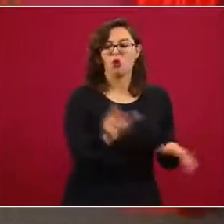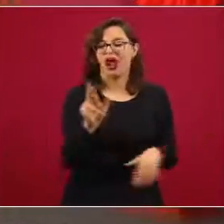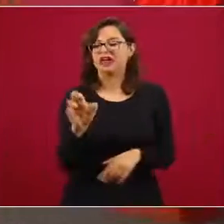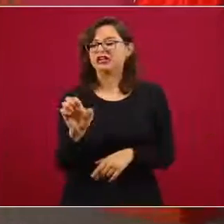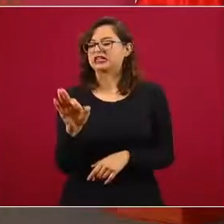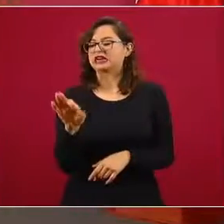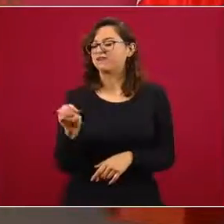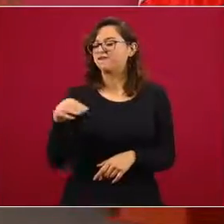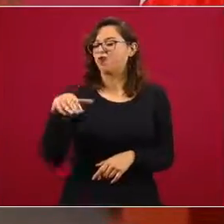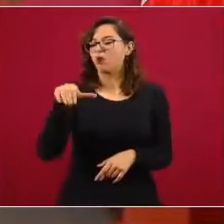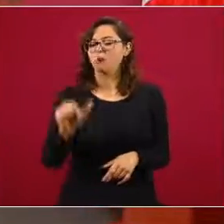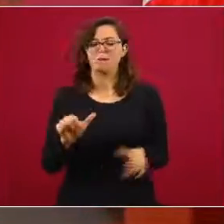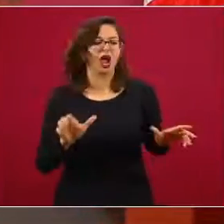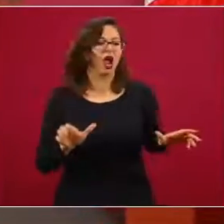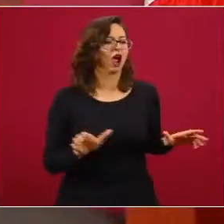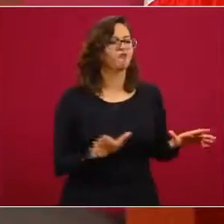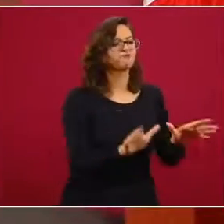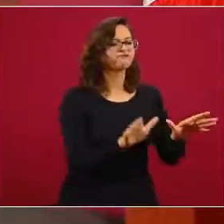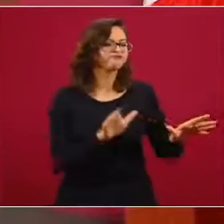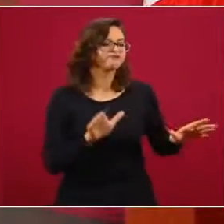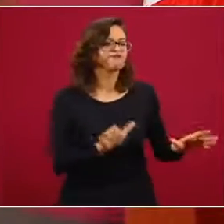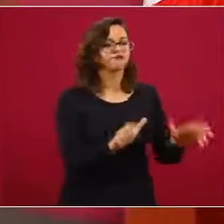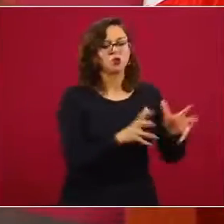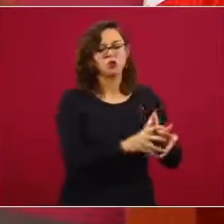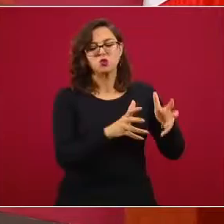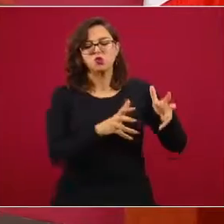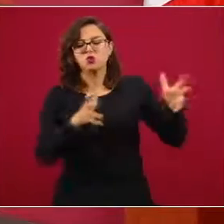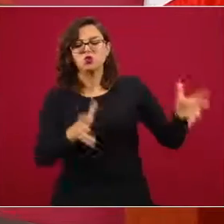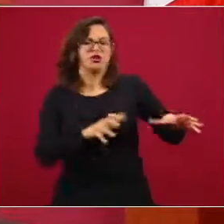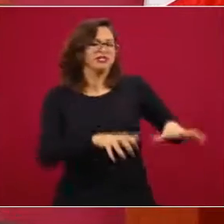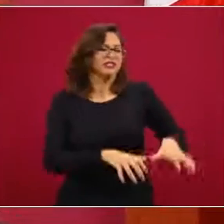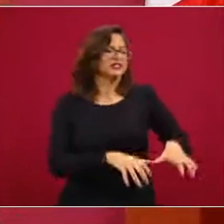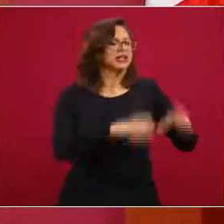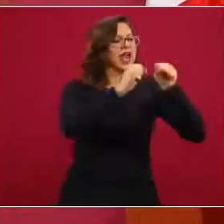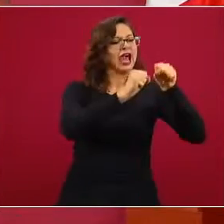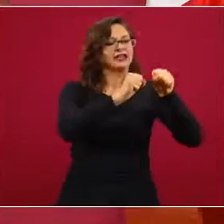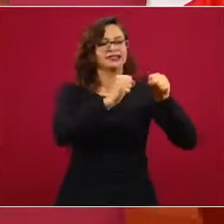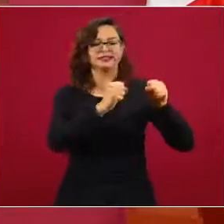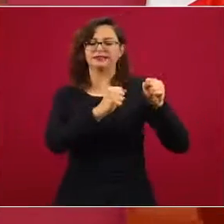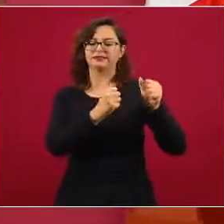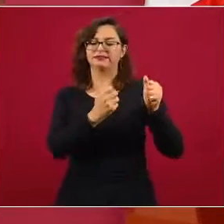Impulso al crecimiento, rescate.